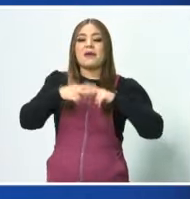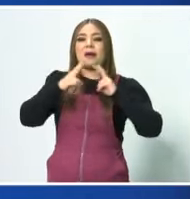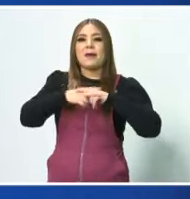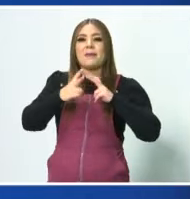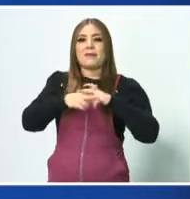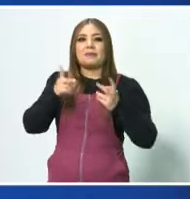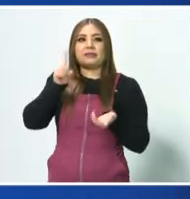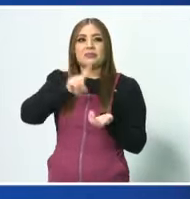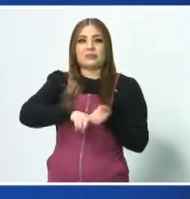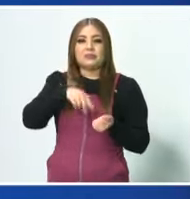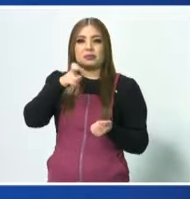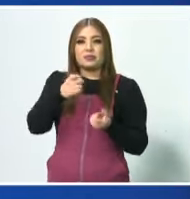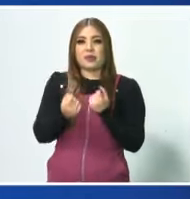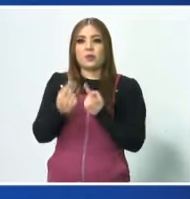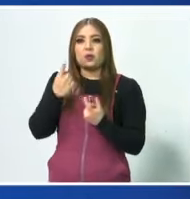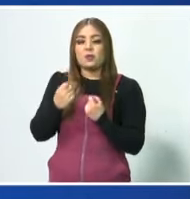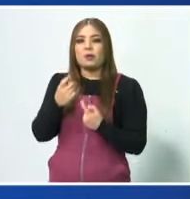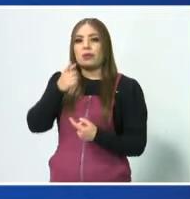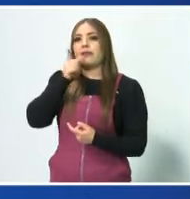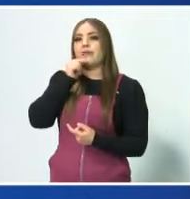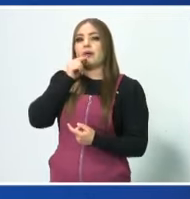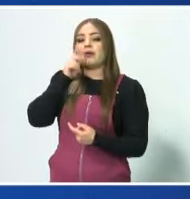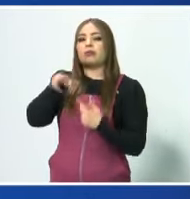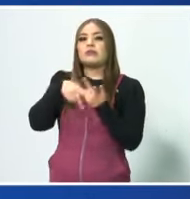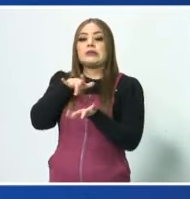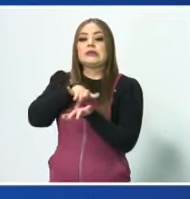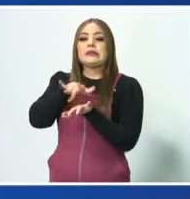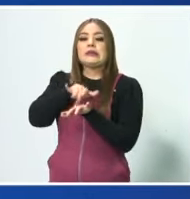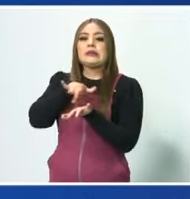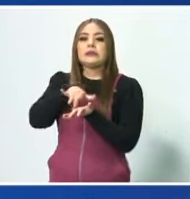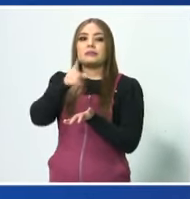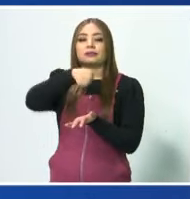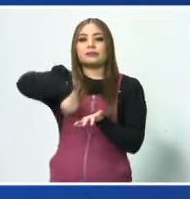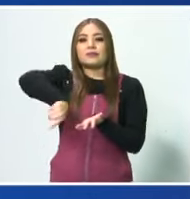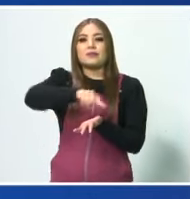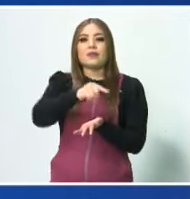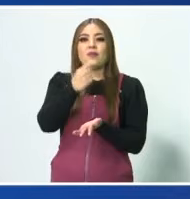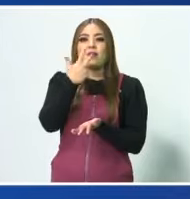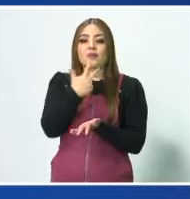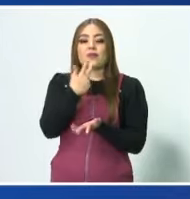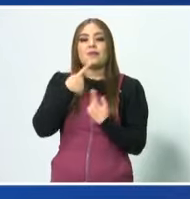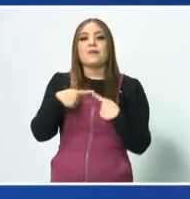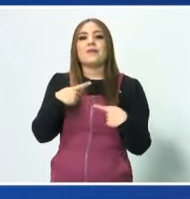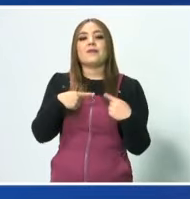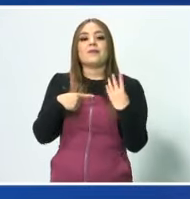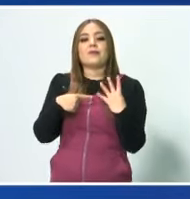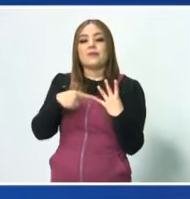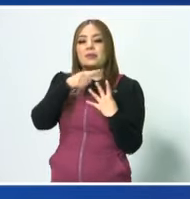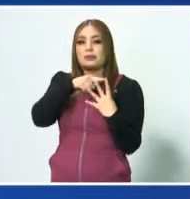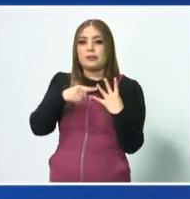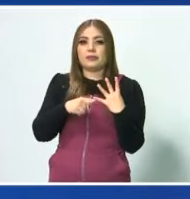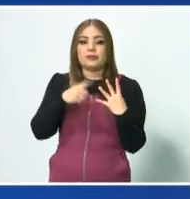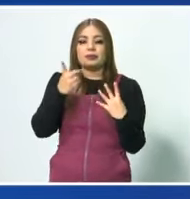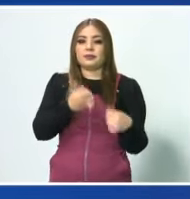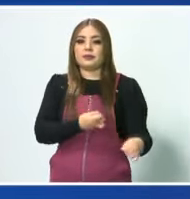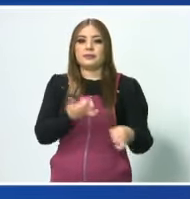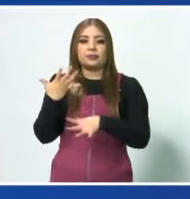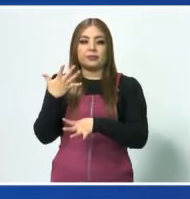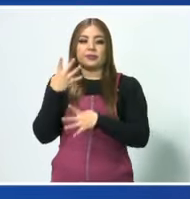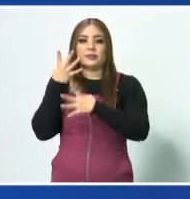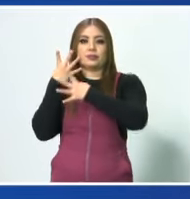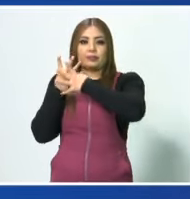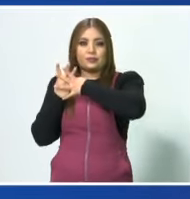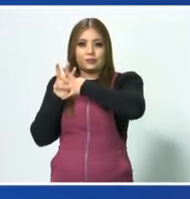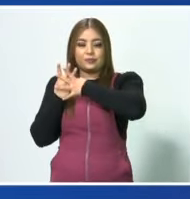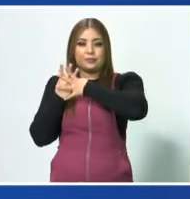elementos del grupo de reacción acudieron en apoyo, logrando asegurar a ocho personas, cuatro de ellas llevadas a los separos municipales y